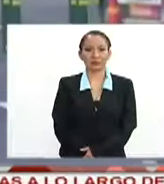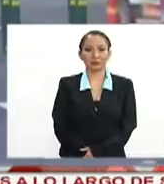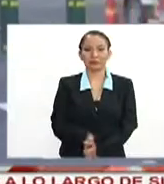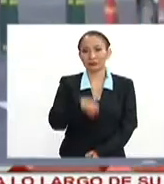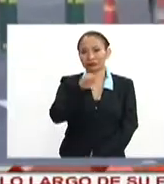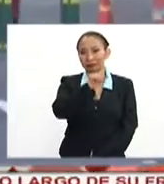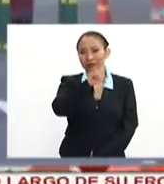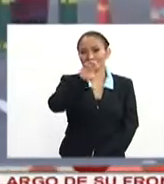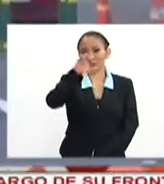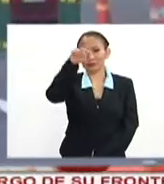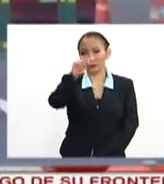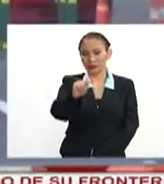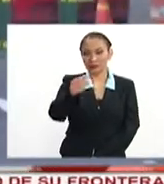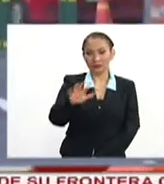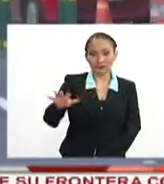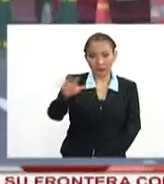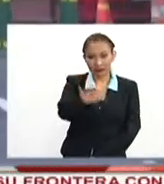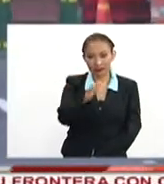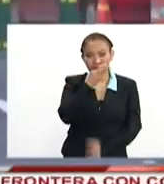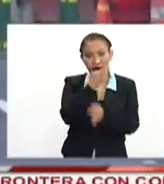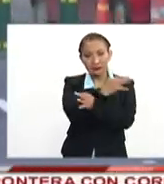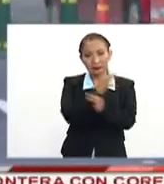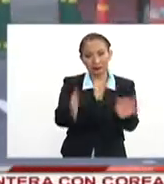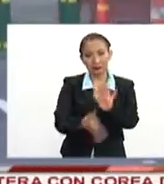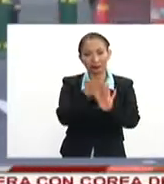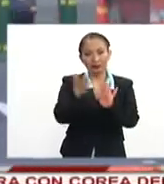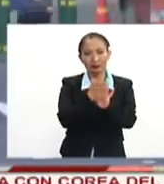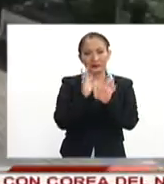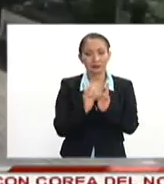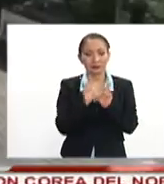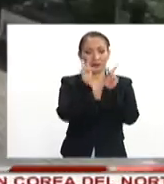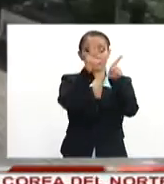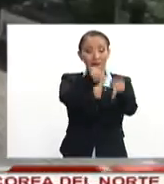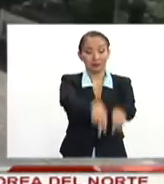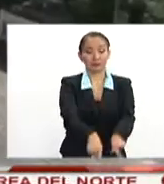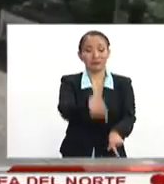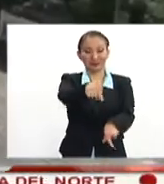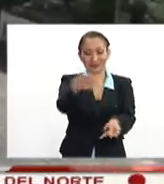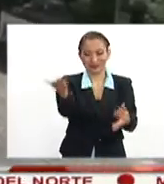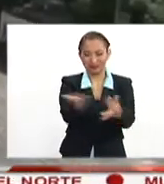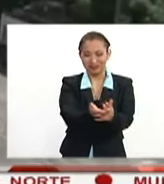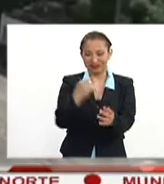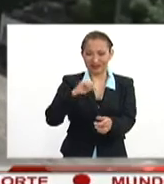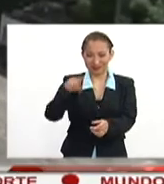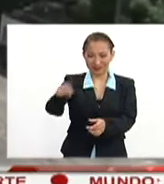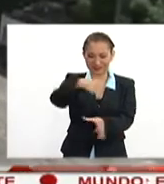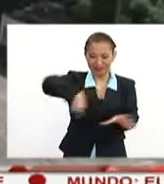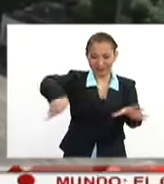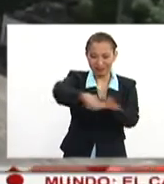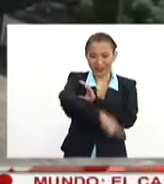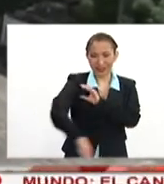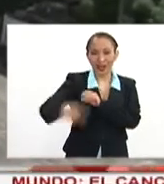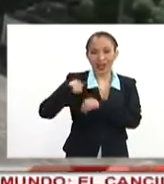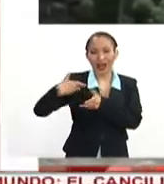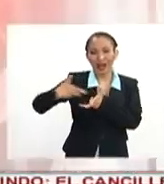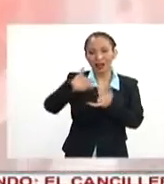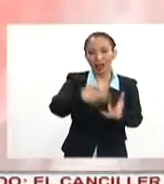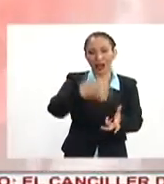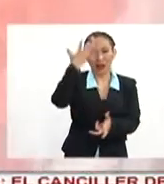La Secretaría de Comunicaciones y Transportes anunció la construcción de un nuevo puente en el tramo afectado del Paso Express de